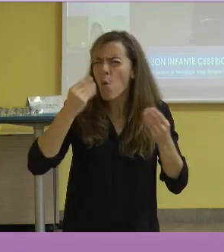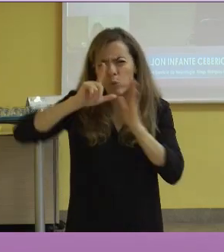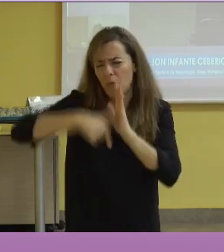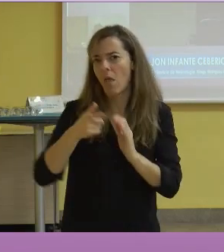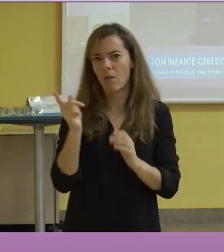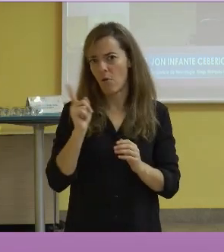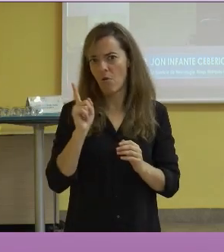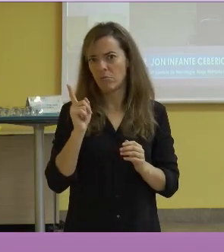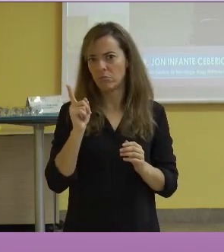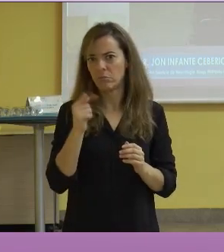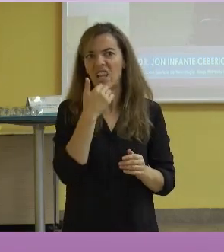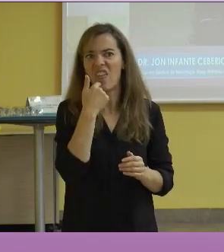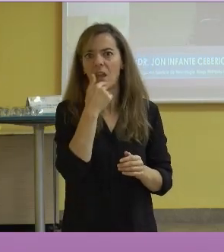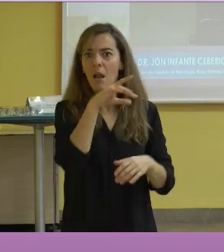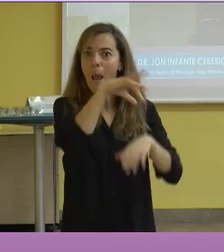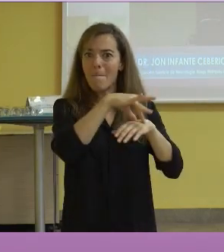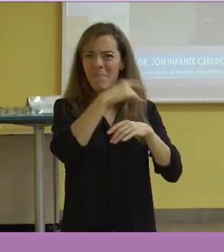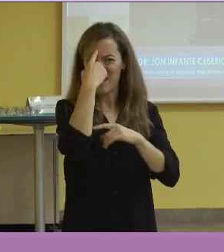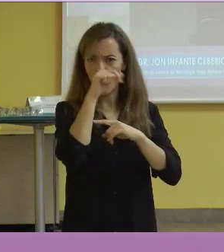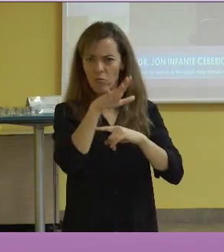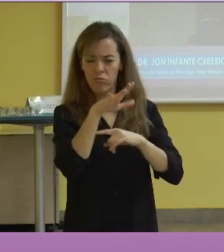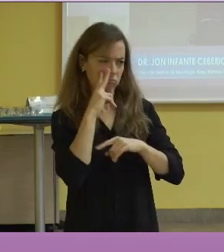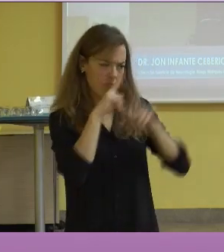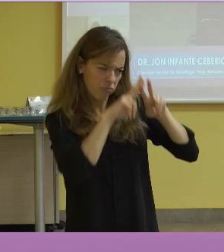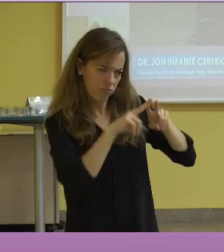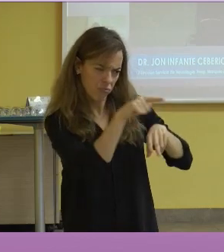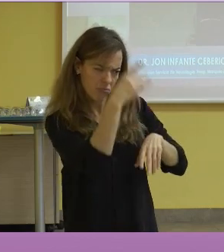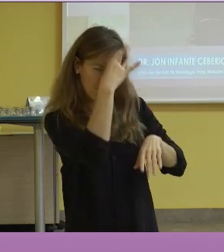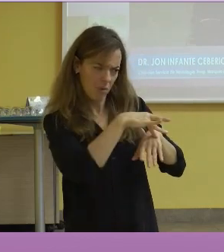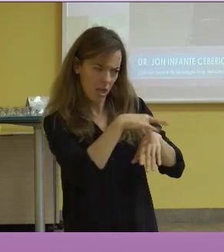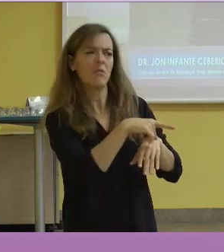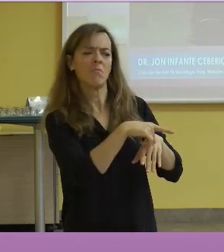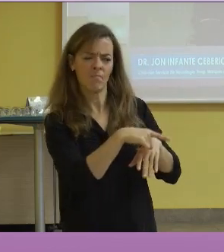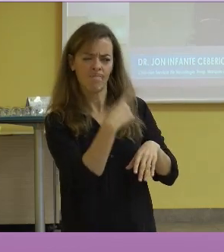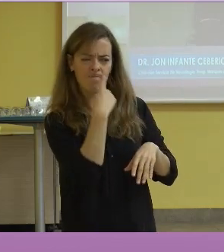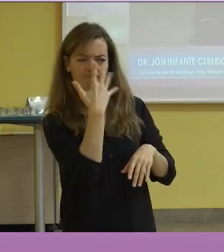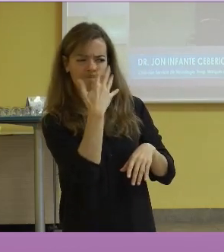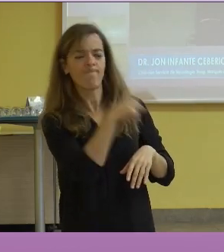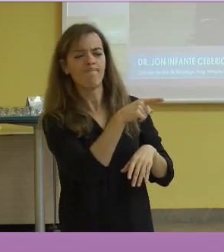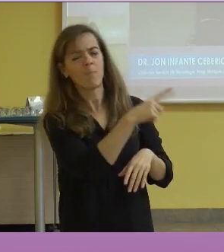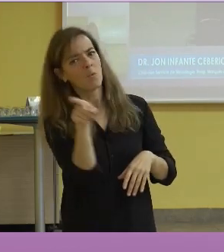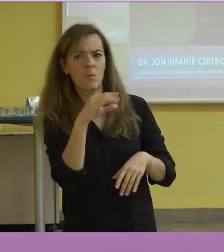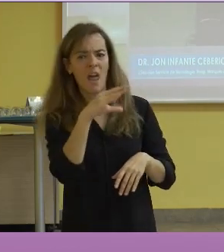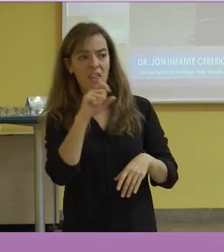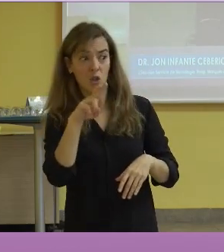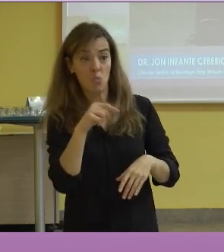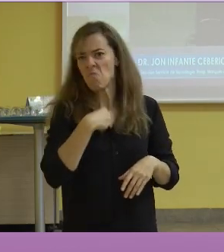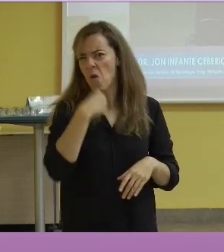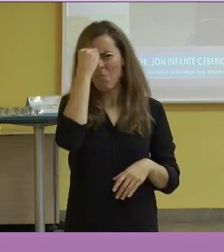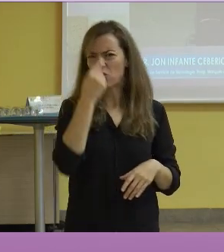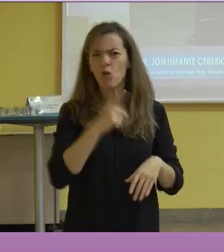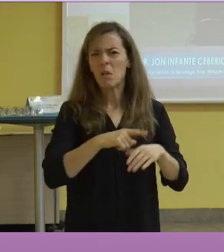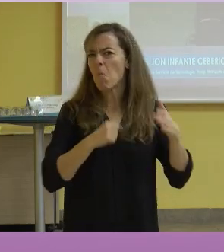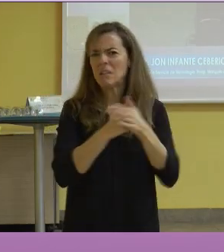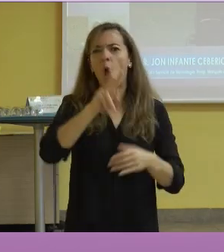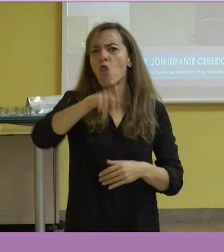facultativo de la comunidad de origen dice voy a derivar a este paciente a un CESUR. Yo creo que eso es poco tiempo. Serán 2 meses o